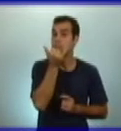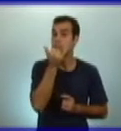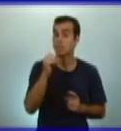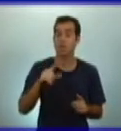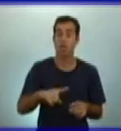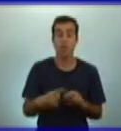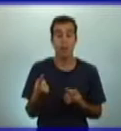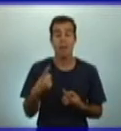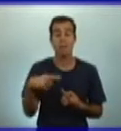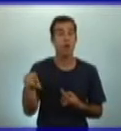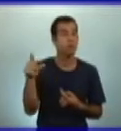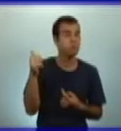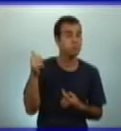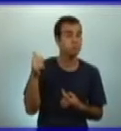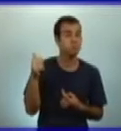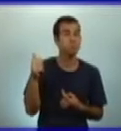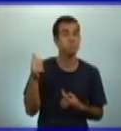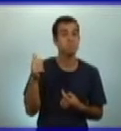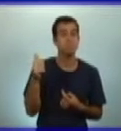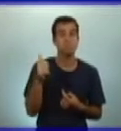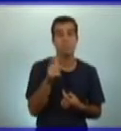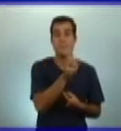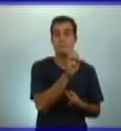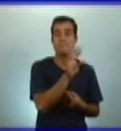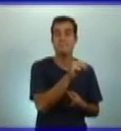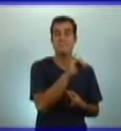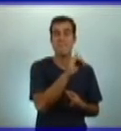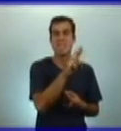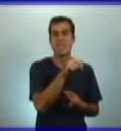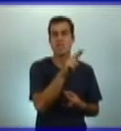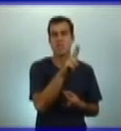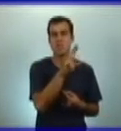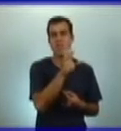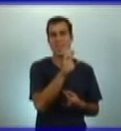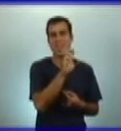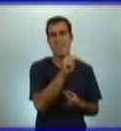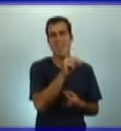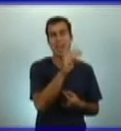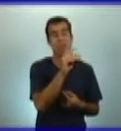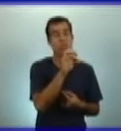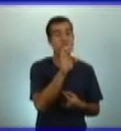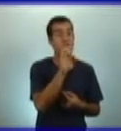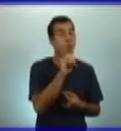es? Muy bien, es